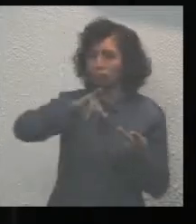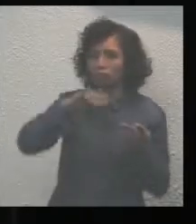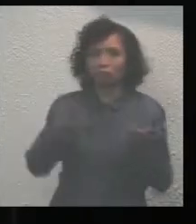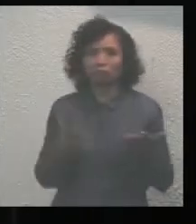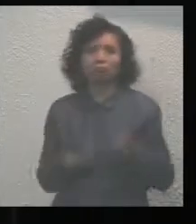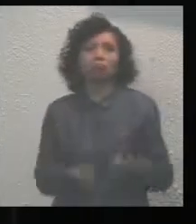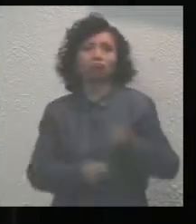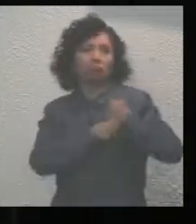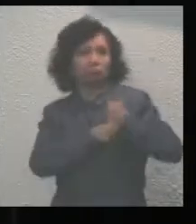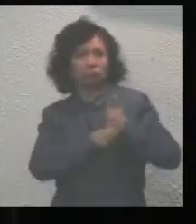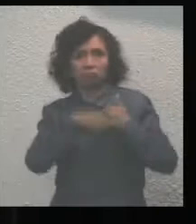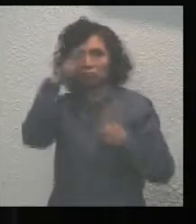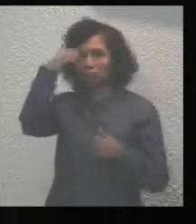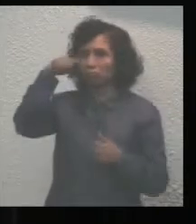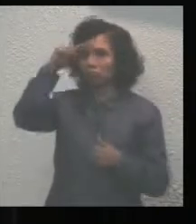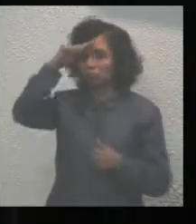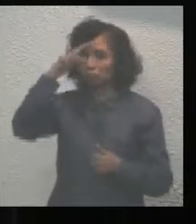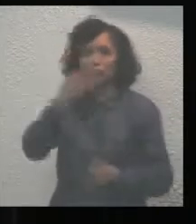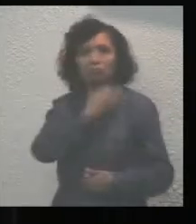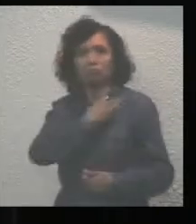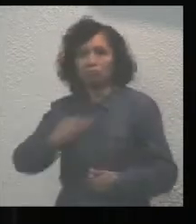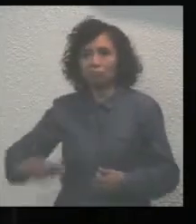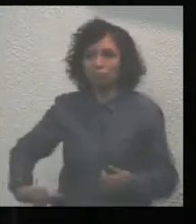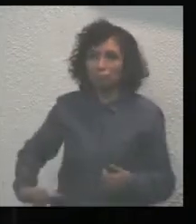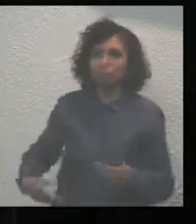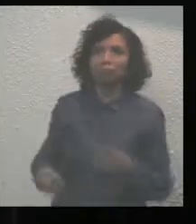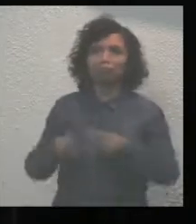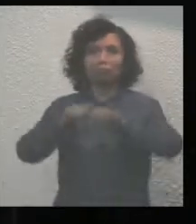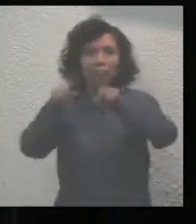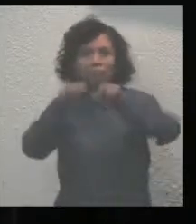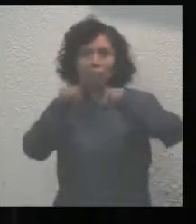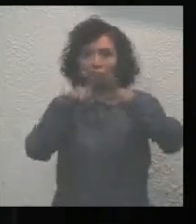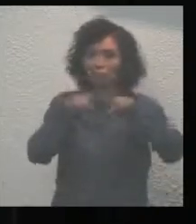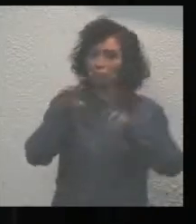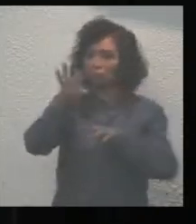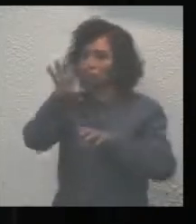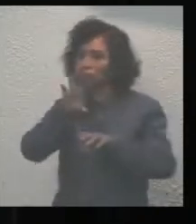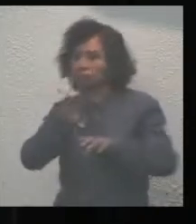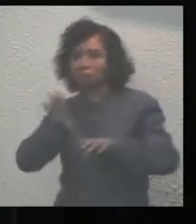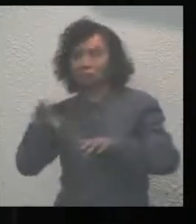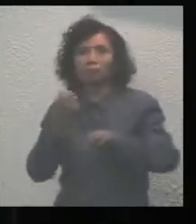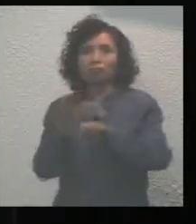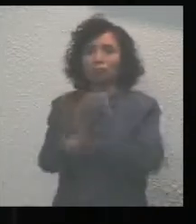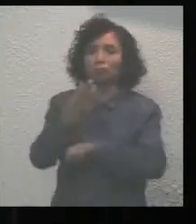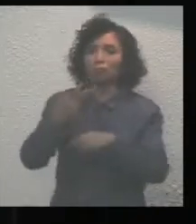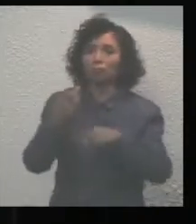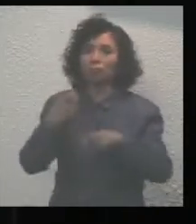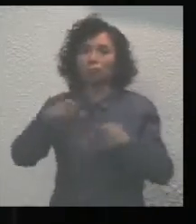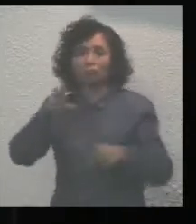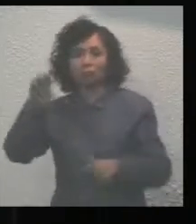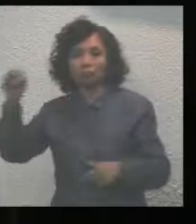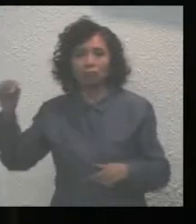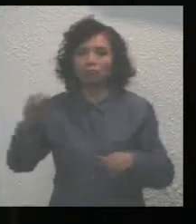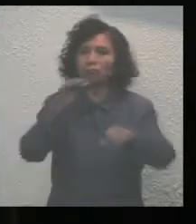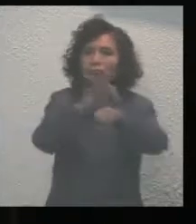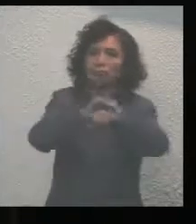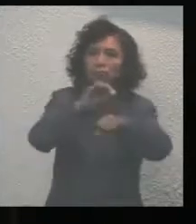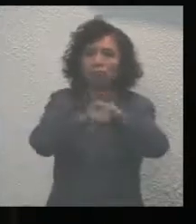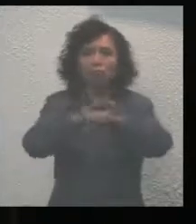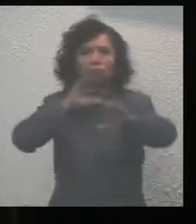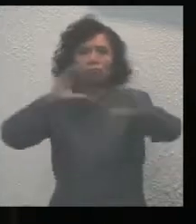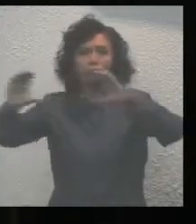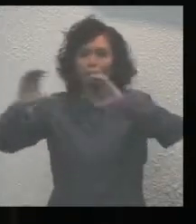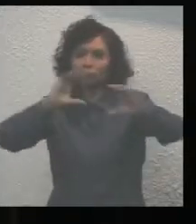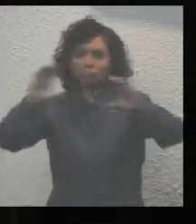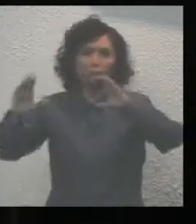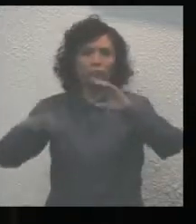militares, presidentes y presidentas municipales, miembros de la sociedad civil y amigos de la prensa, y a todos los